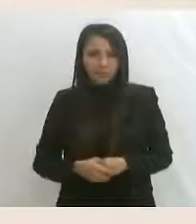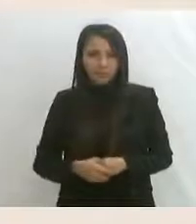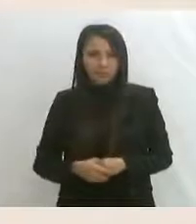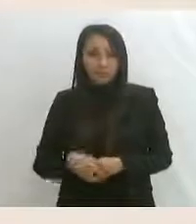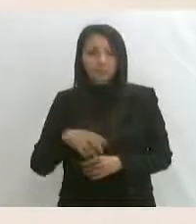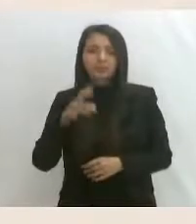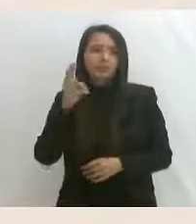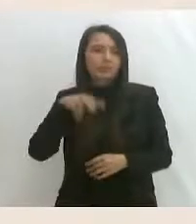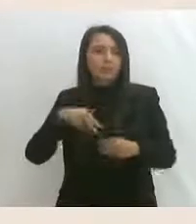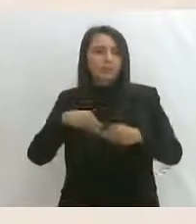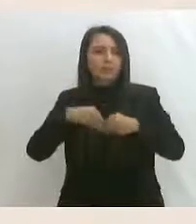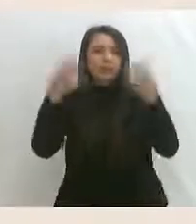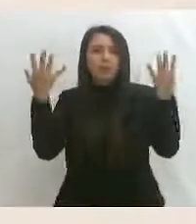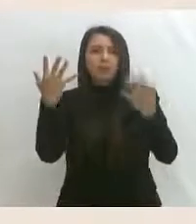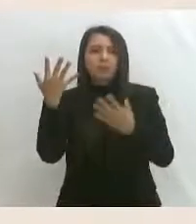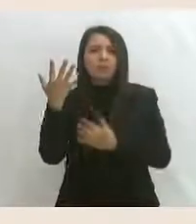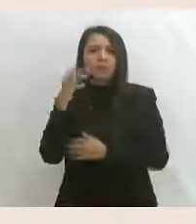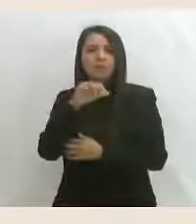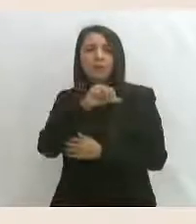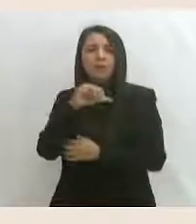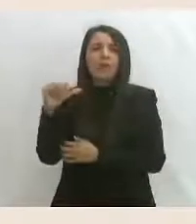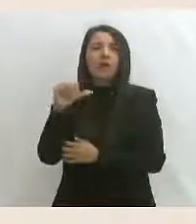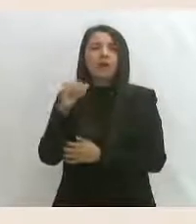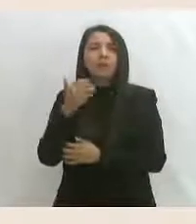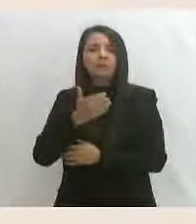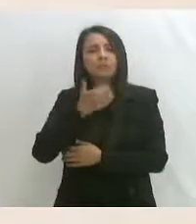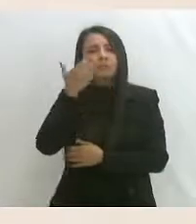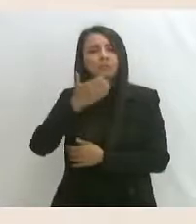les gusta a los que estaban acostumbrados